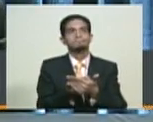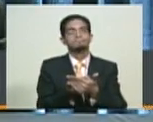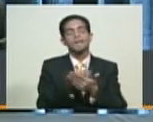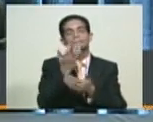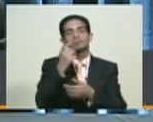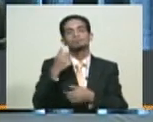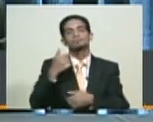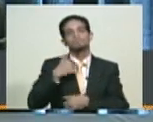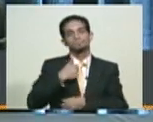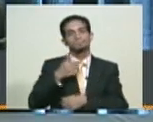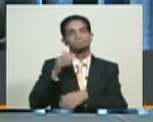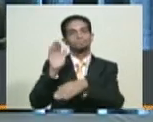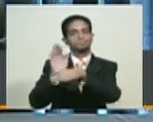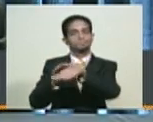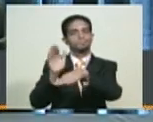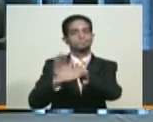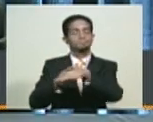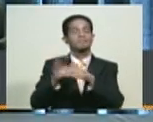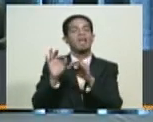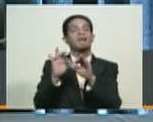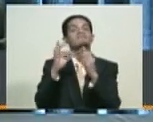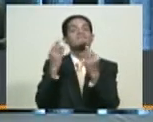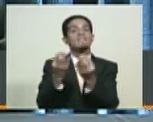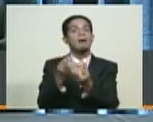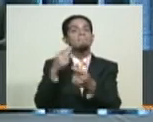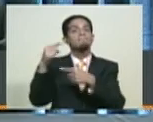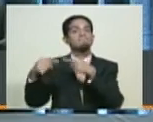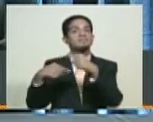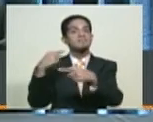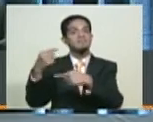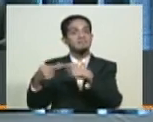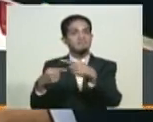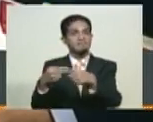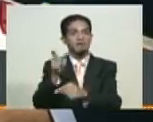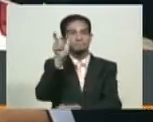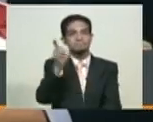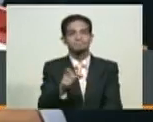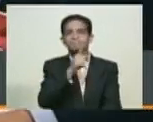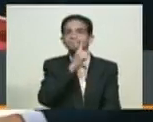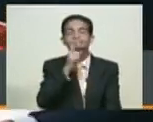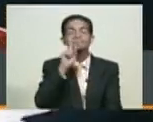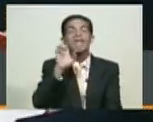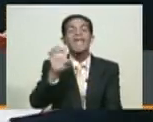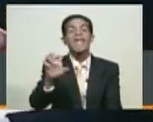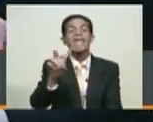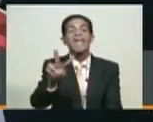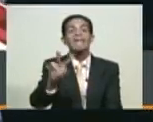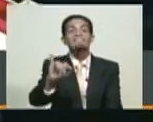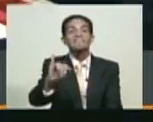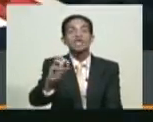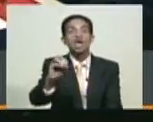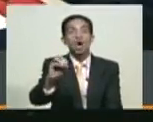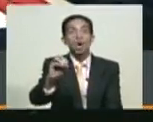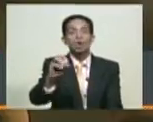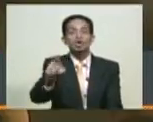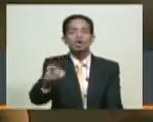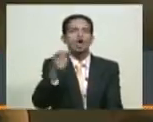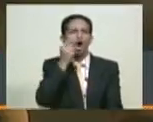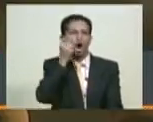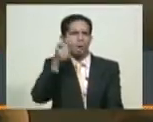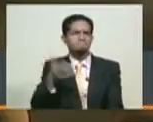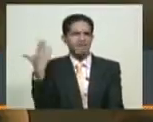los familiares de nuestros amigos y compañeros en muchos años de marzo nuestro dolor nuestras